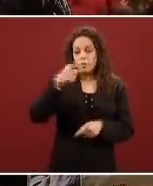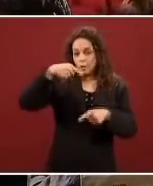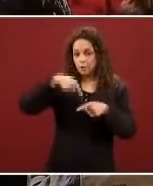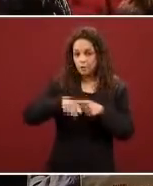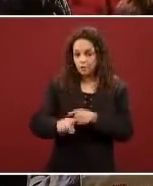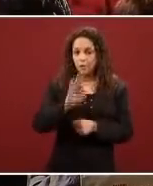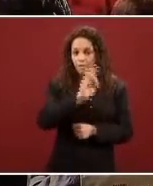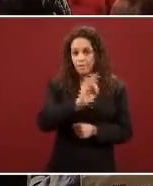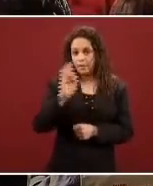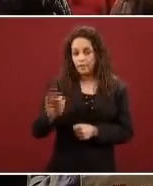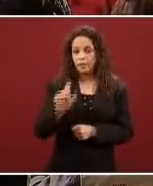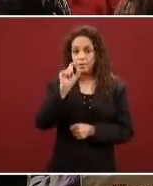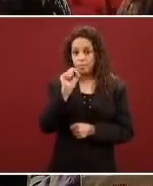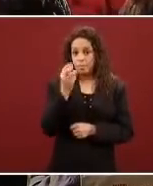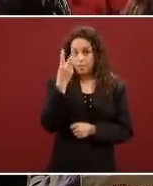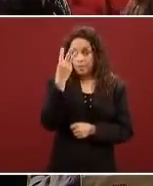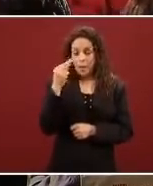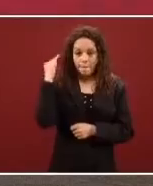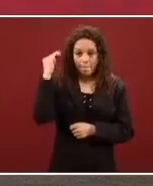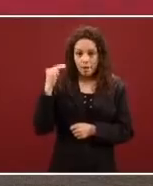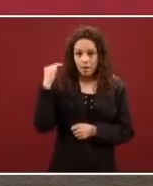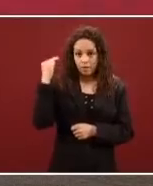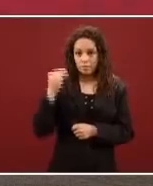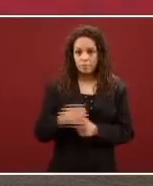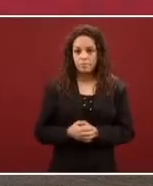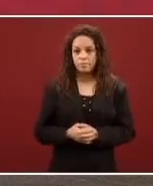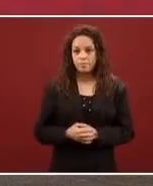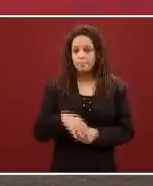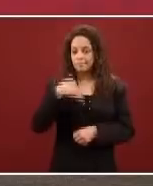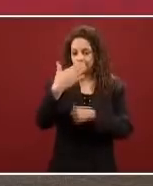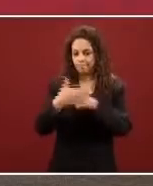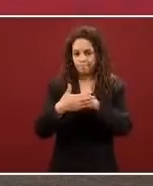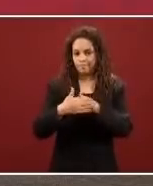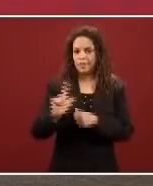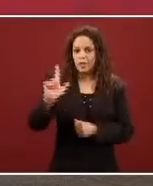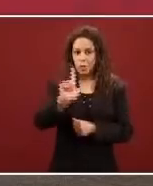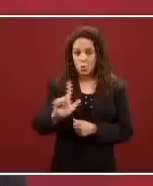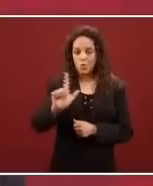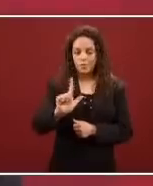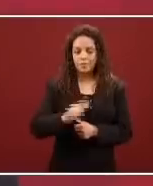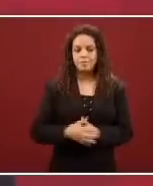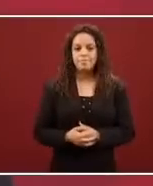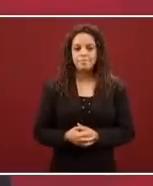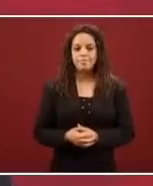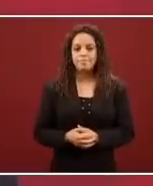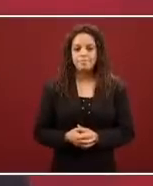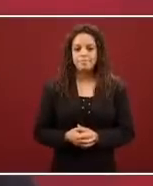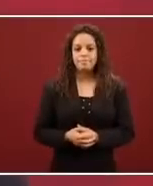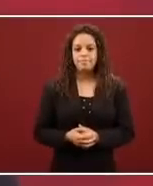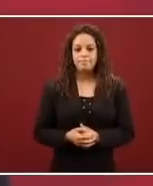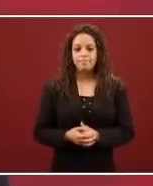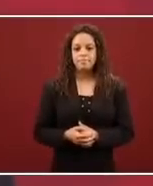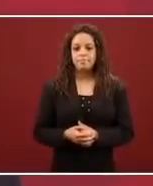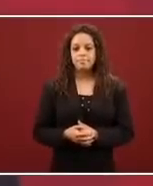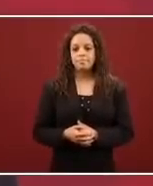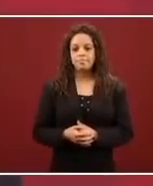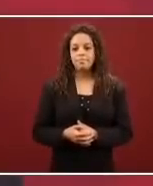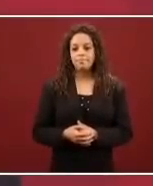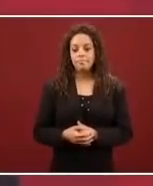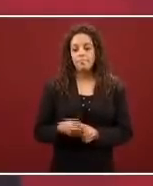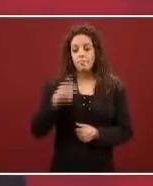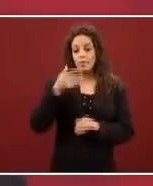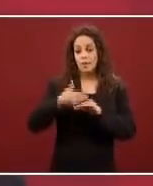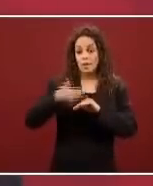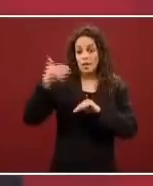inicio el 23 de marzo, esto es el próximo lunes. Previamente durante el día y alineado, porque esto